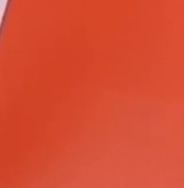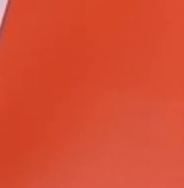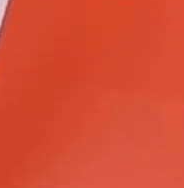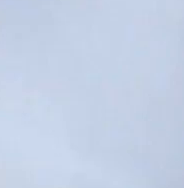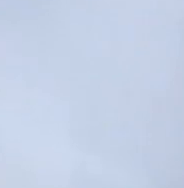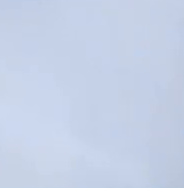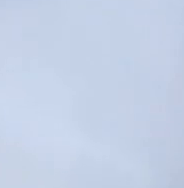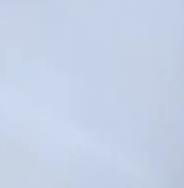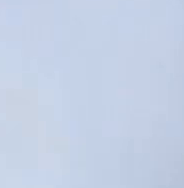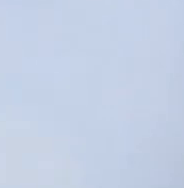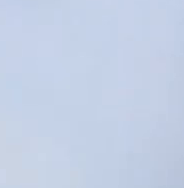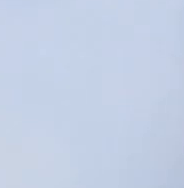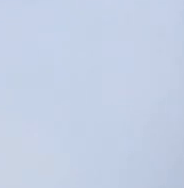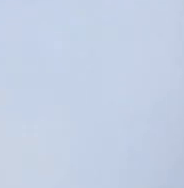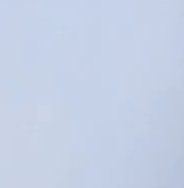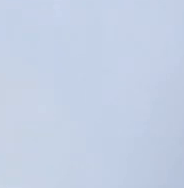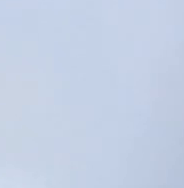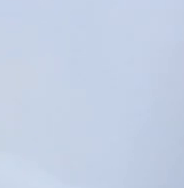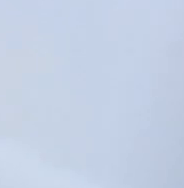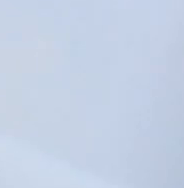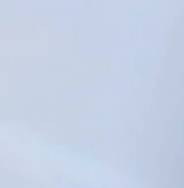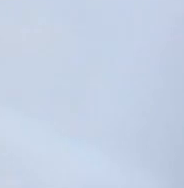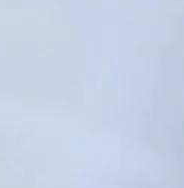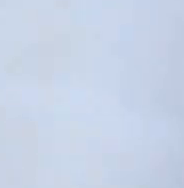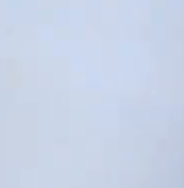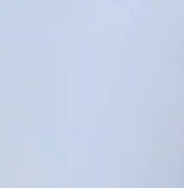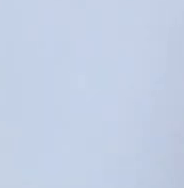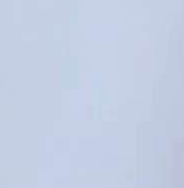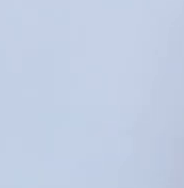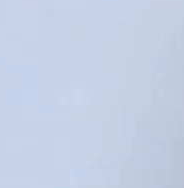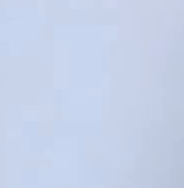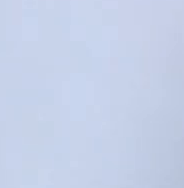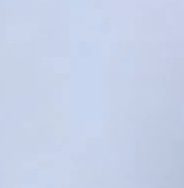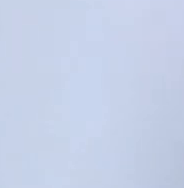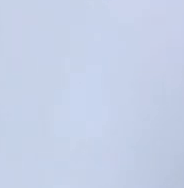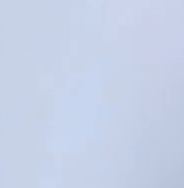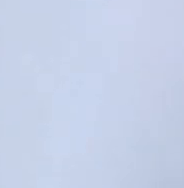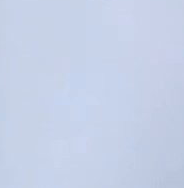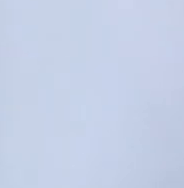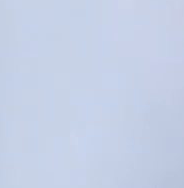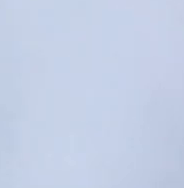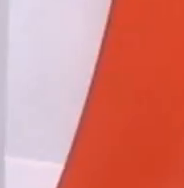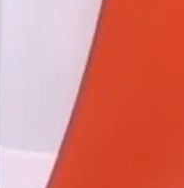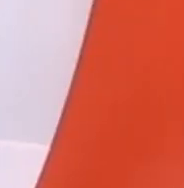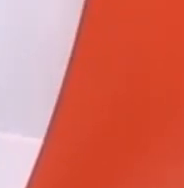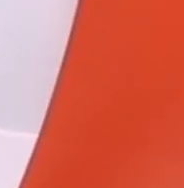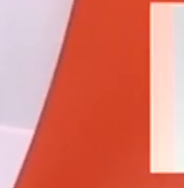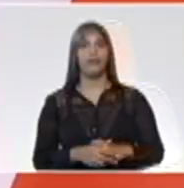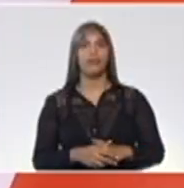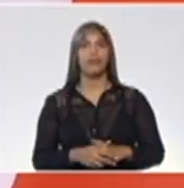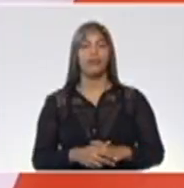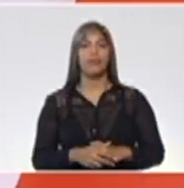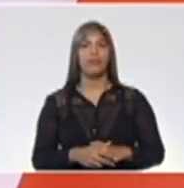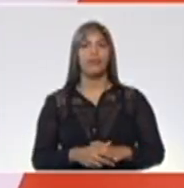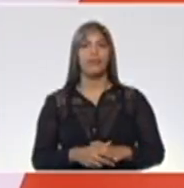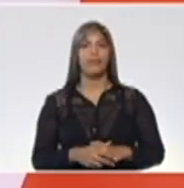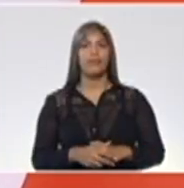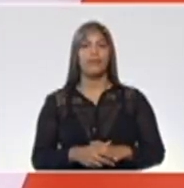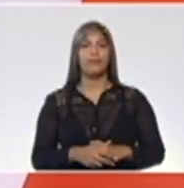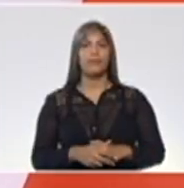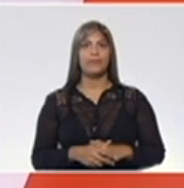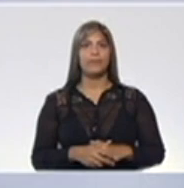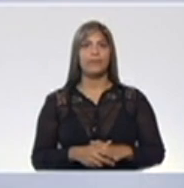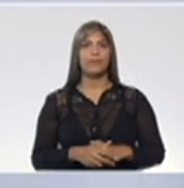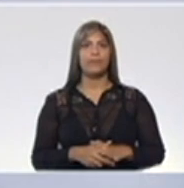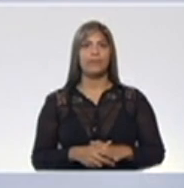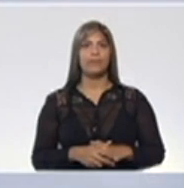1, menos 2 y menos 3. Indicamos los números 1, menos